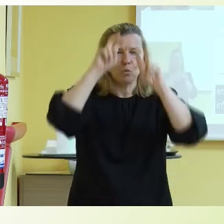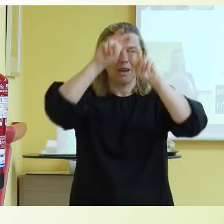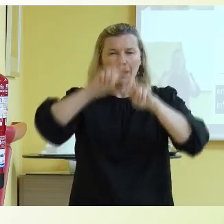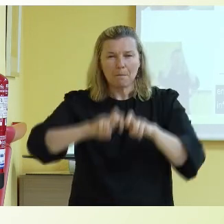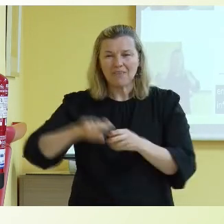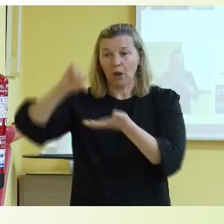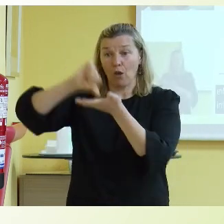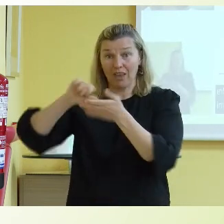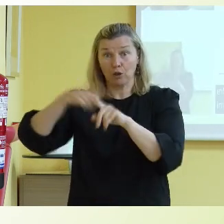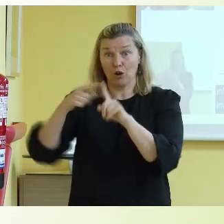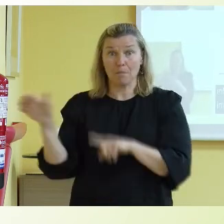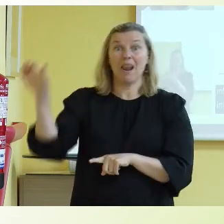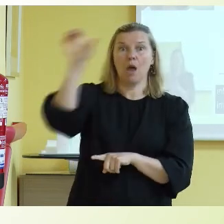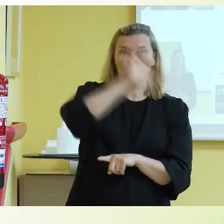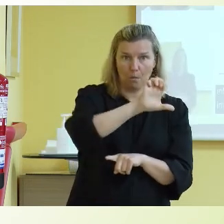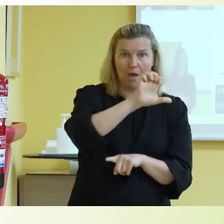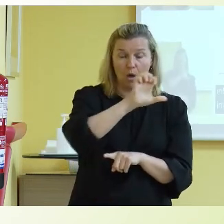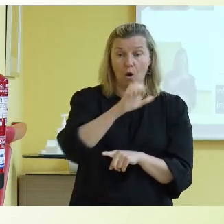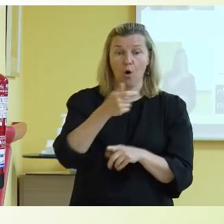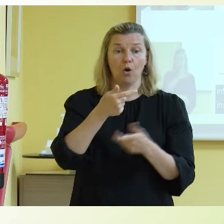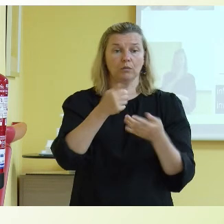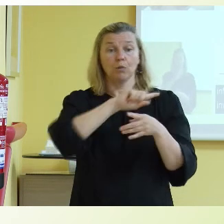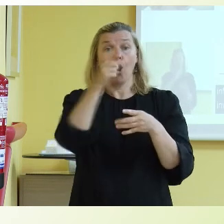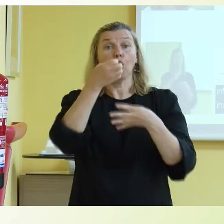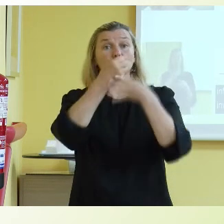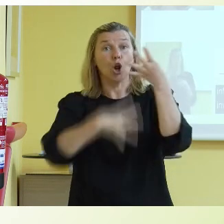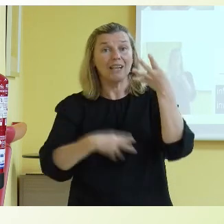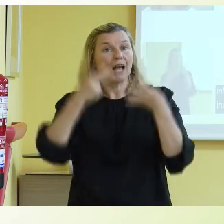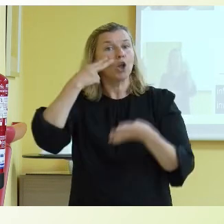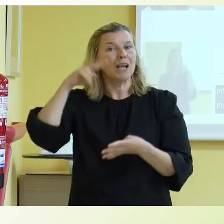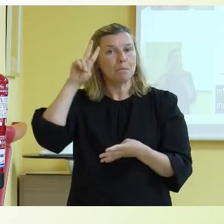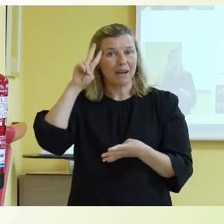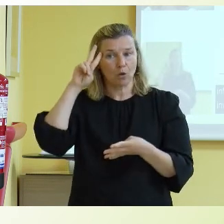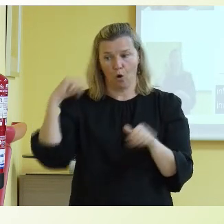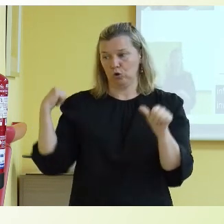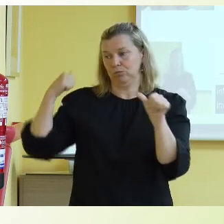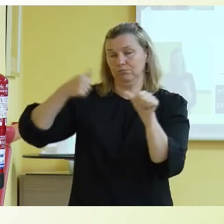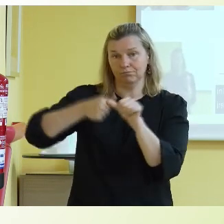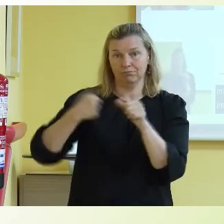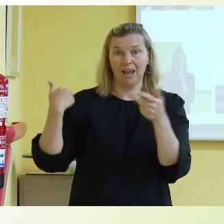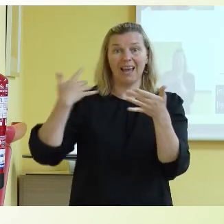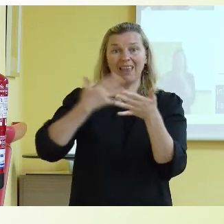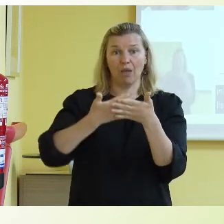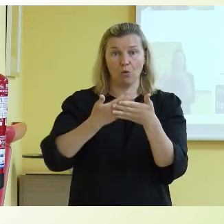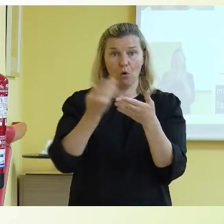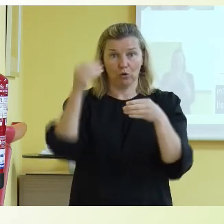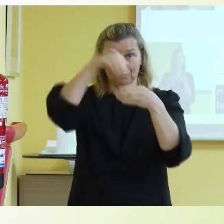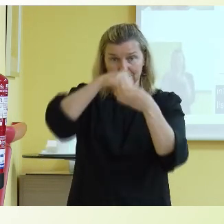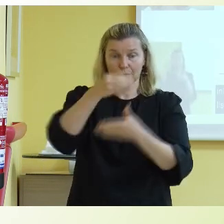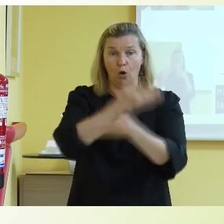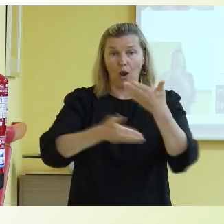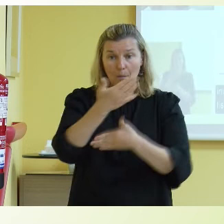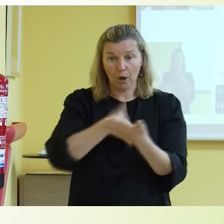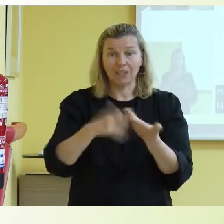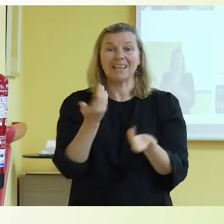nivel europeo, el listado de expertos que contribuyen a la recopilación de datos disponibles en Orfanet y los informes anuales